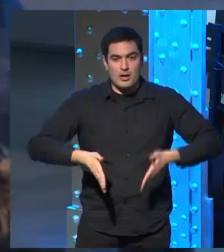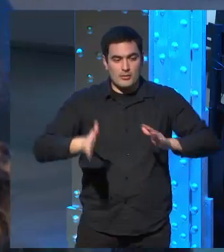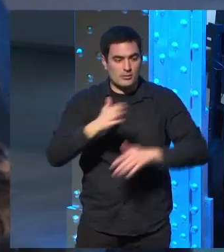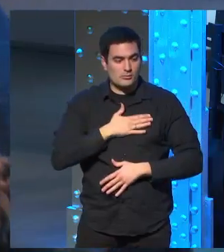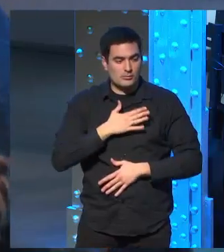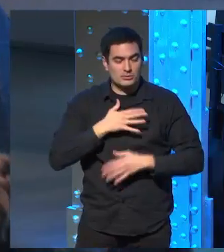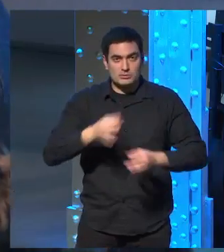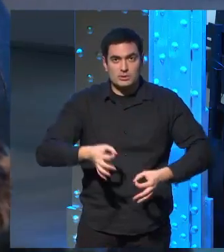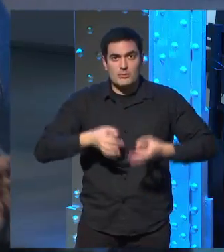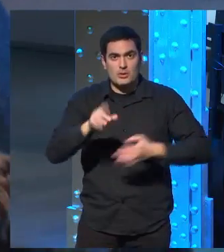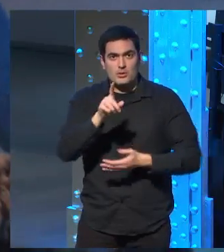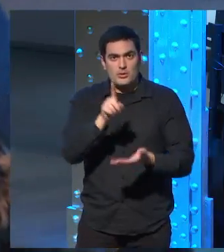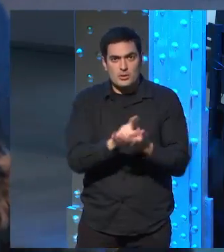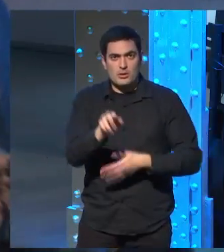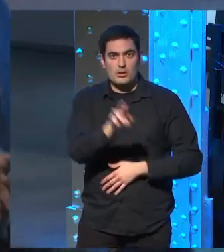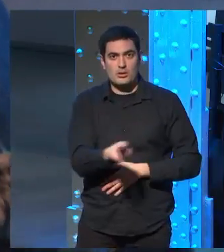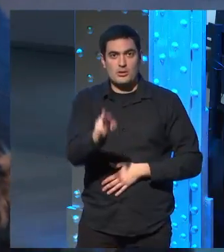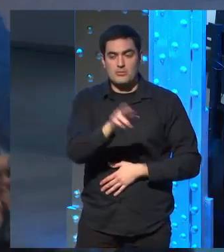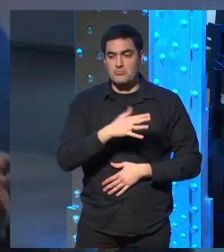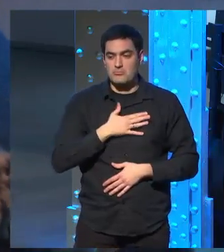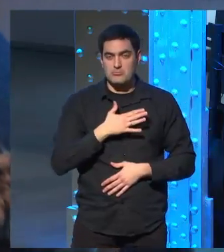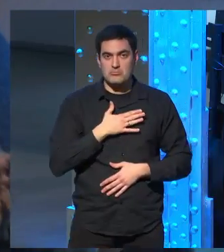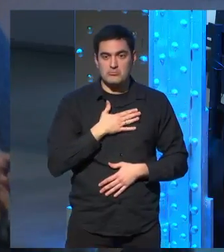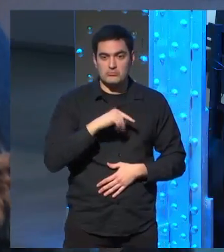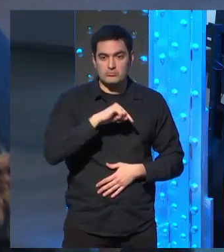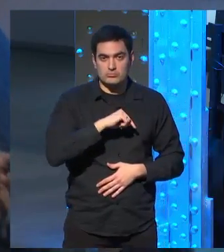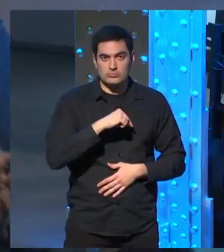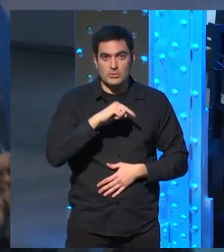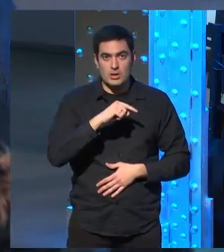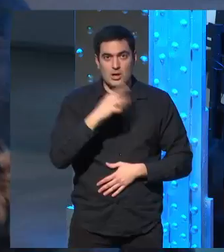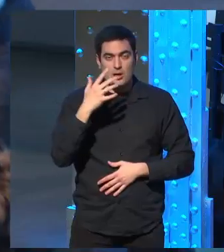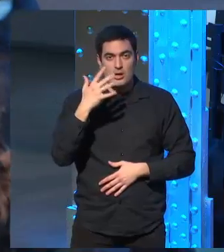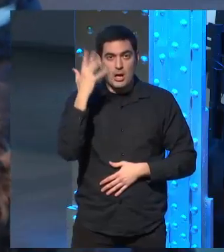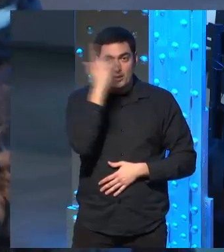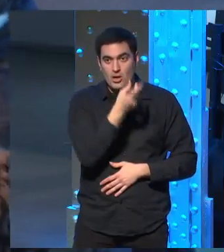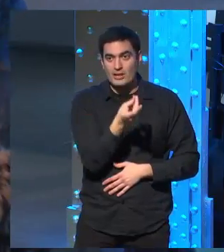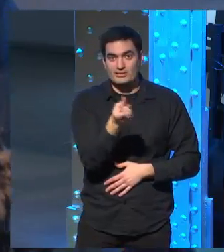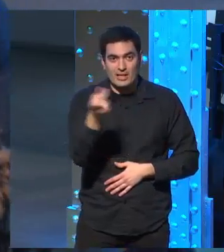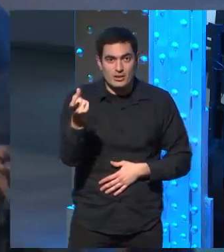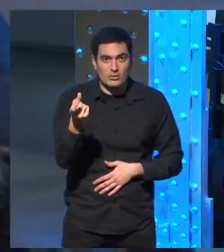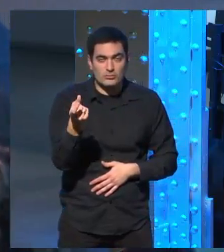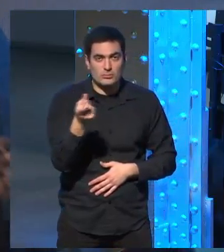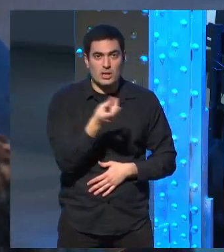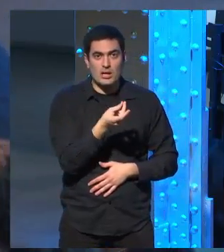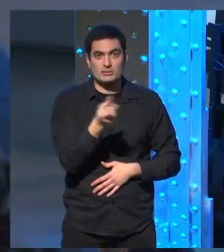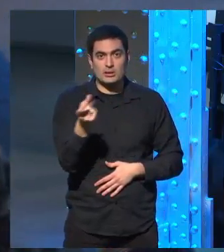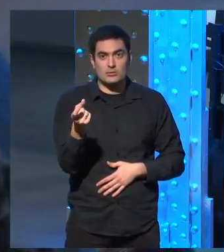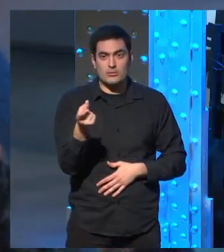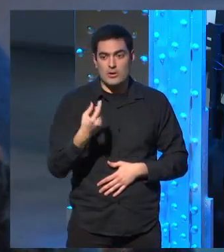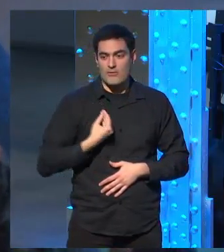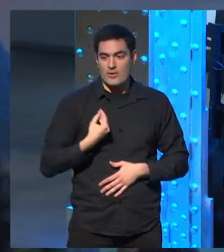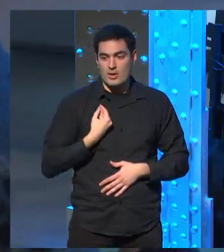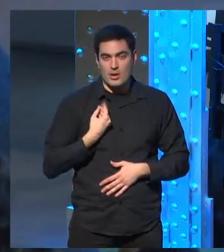siempre insisto, ¿no? Es el exilio americano, sí, es un exilio, ¿no? La